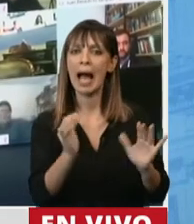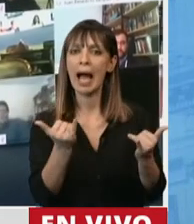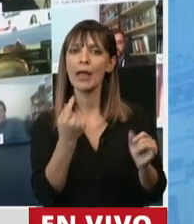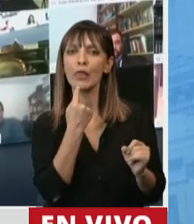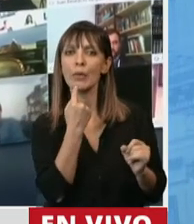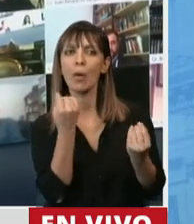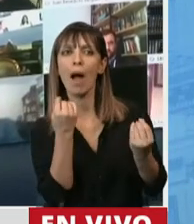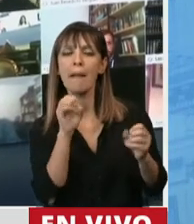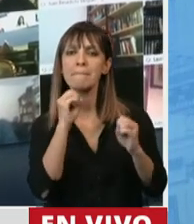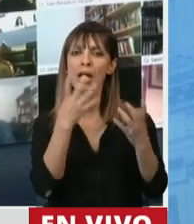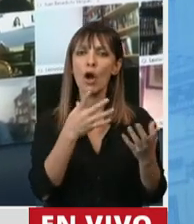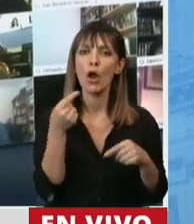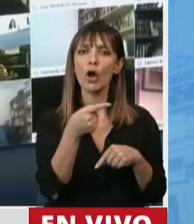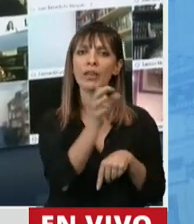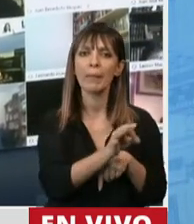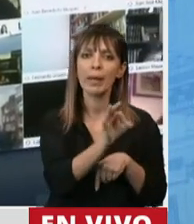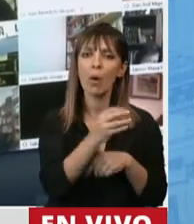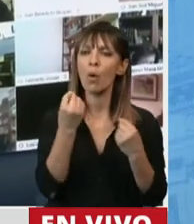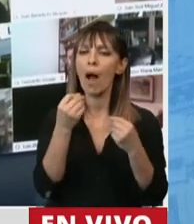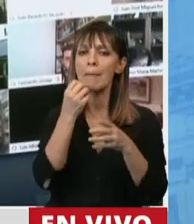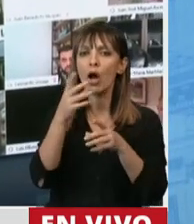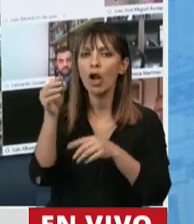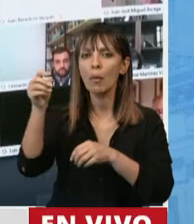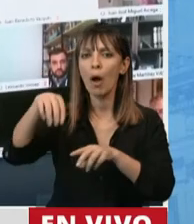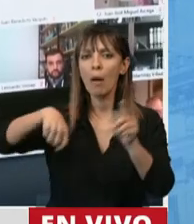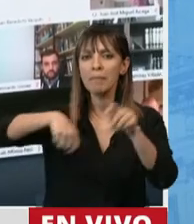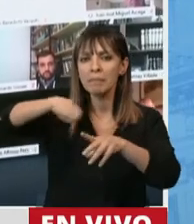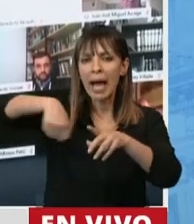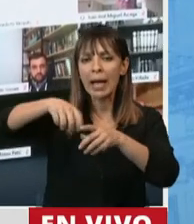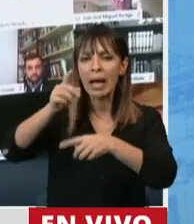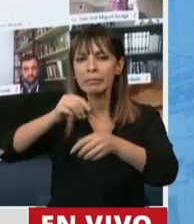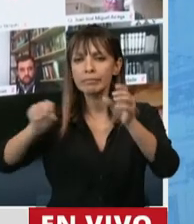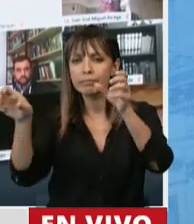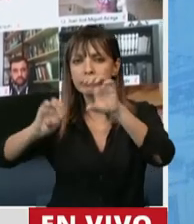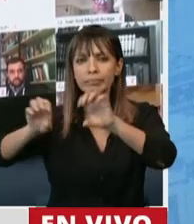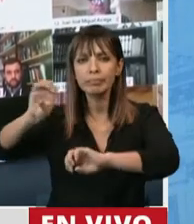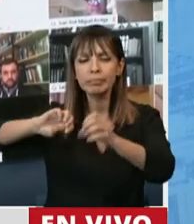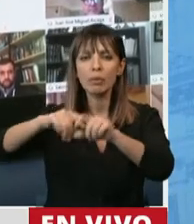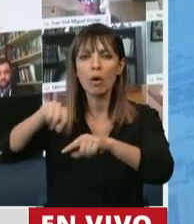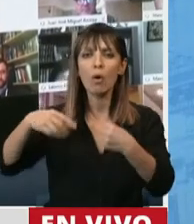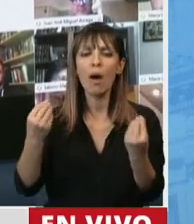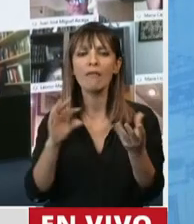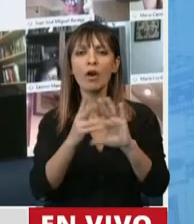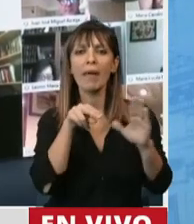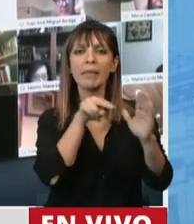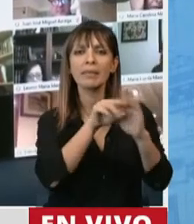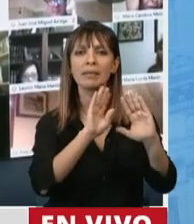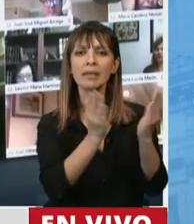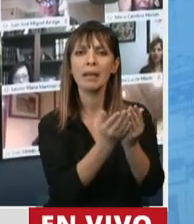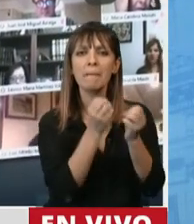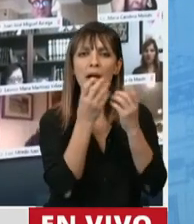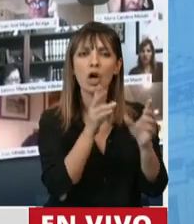mejor antiviral? ¿Cuál es la mejor combinación? ¿Cuál es la mejor manera de tratar a los pacientes en terapia intensiva? Sí sabemos